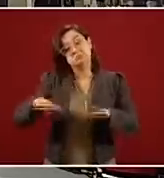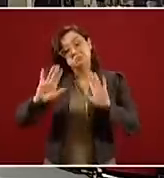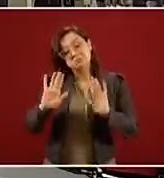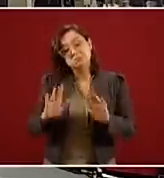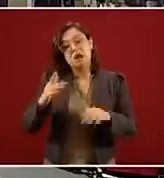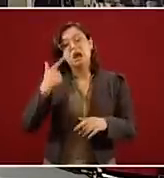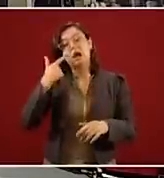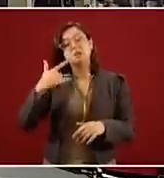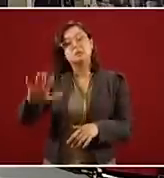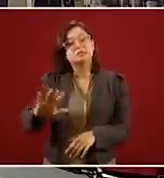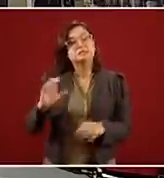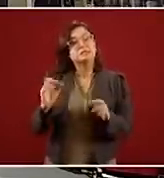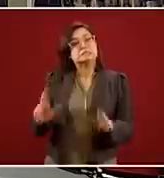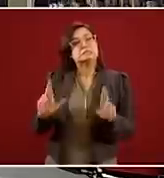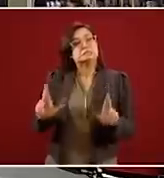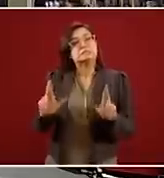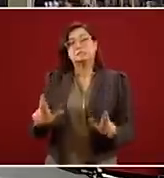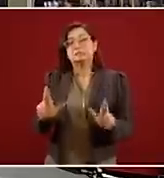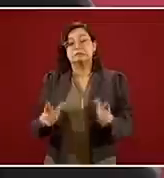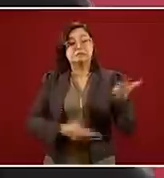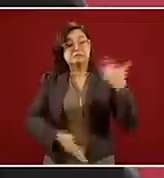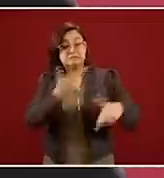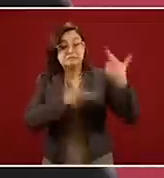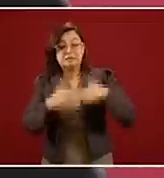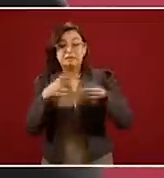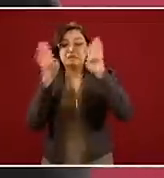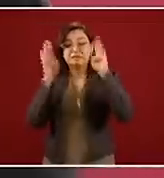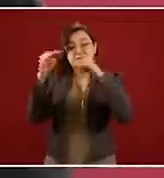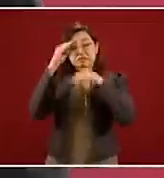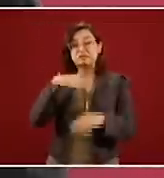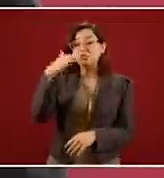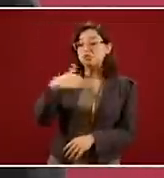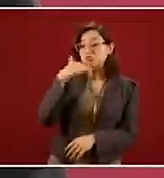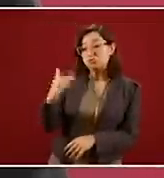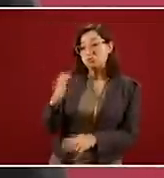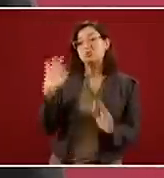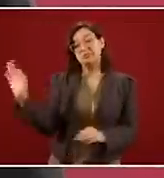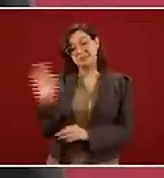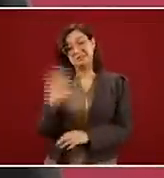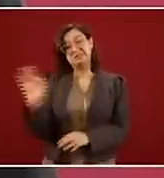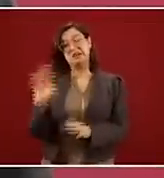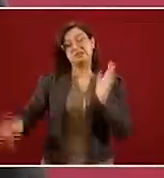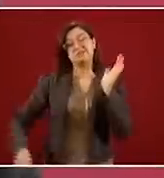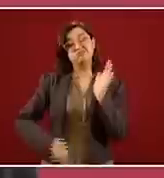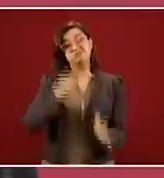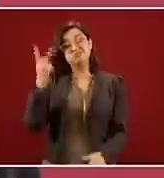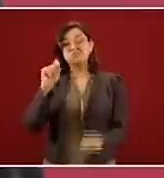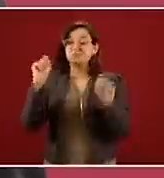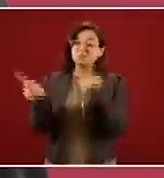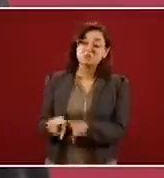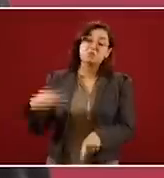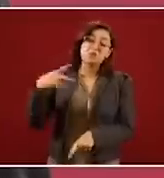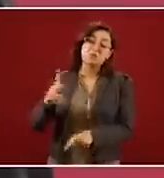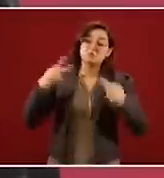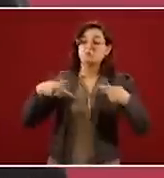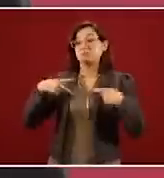Toco madera, si regresa el conservadurismo corrupto, pues entonces a lo mejor sí, pero ya eso va a depender de la gente.